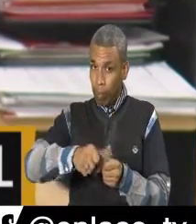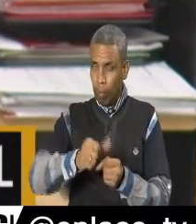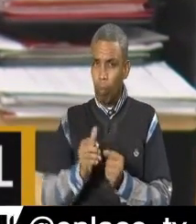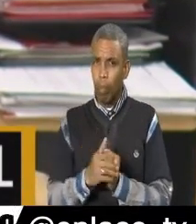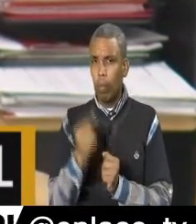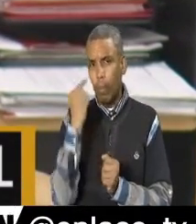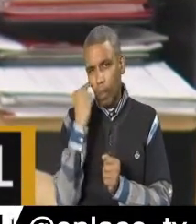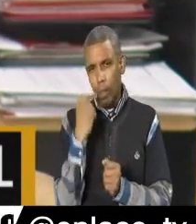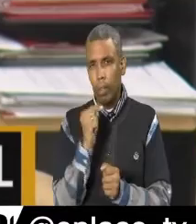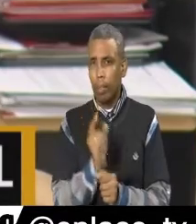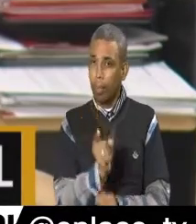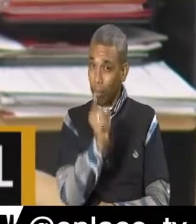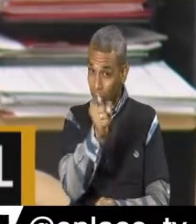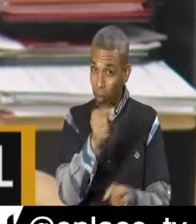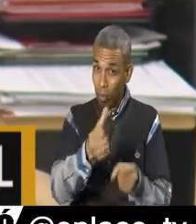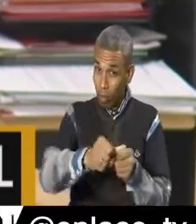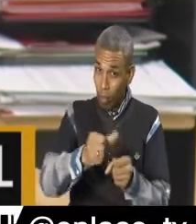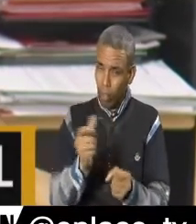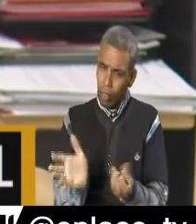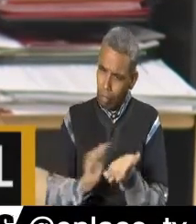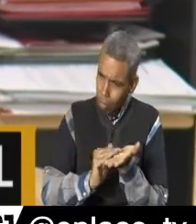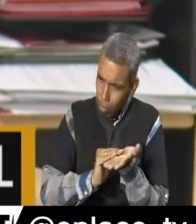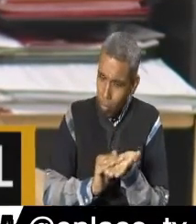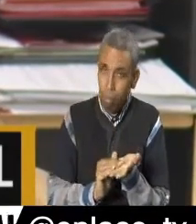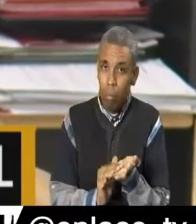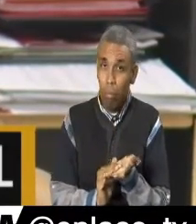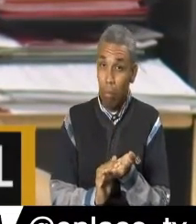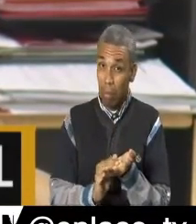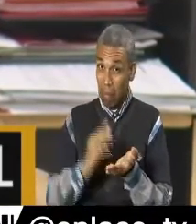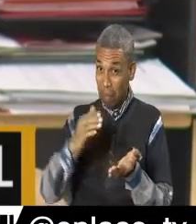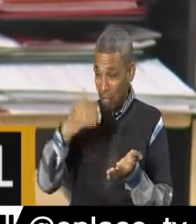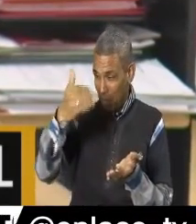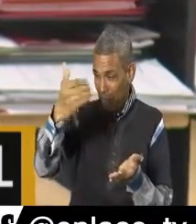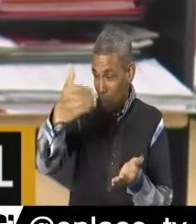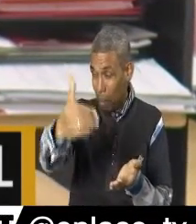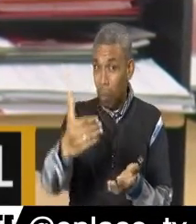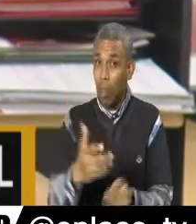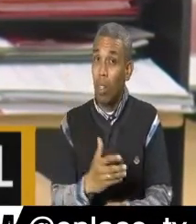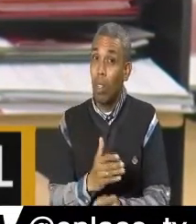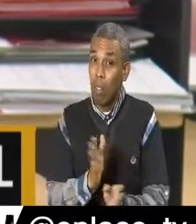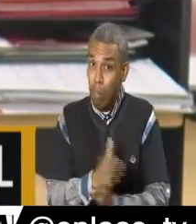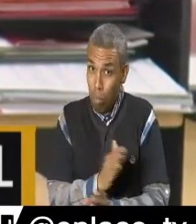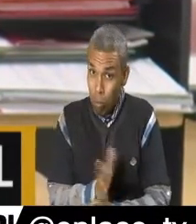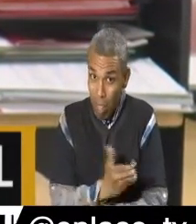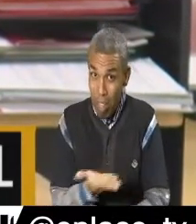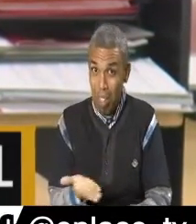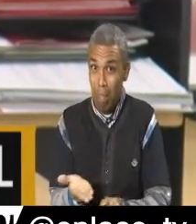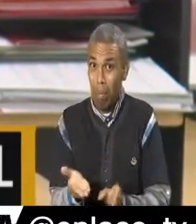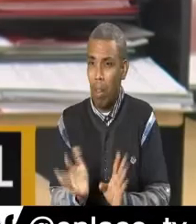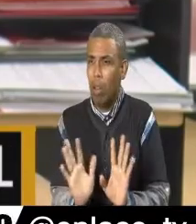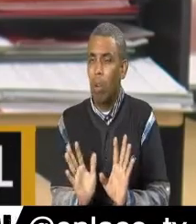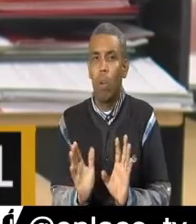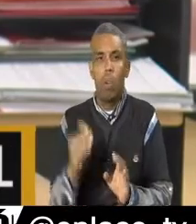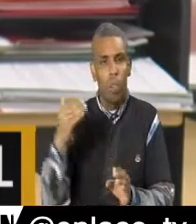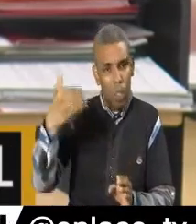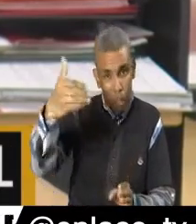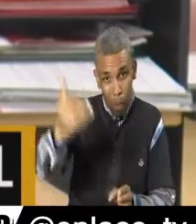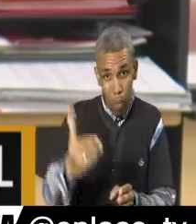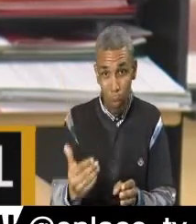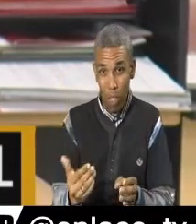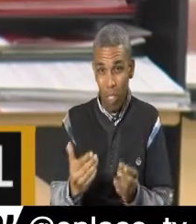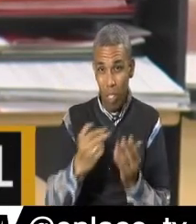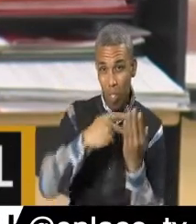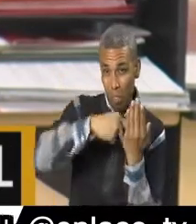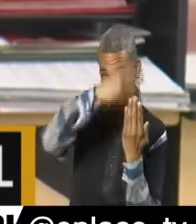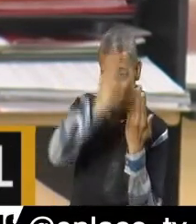todas las medidas previamente, antes de que se inicien formalmente las obras y que se inicien pues de